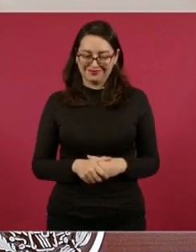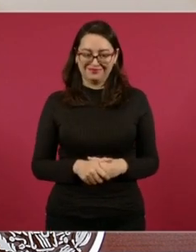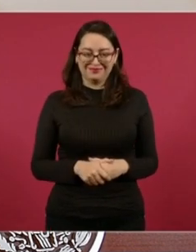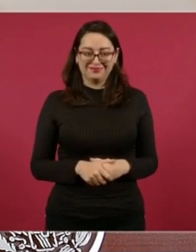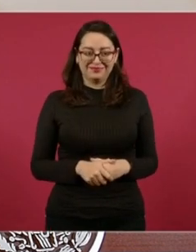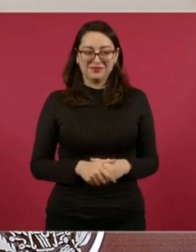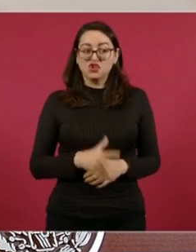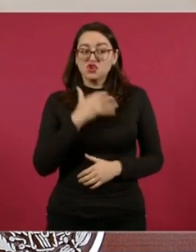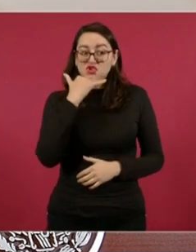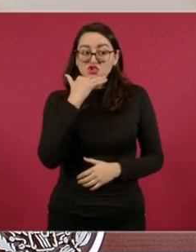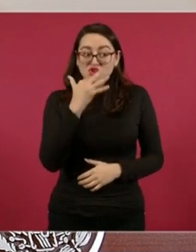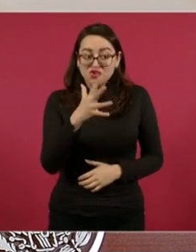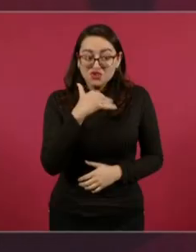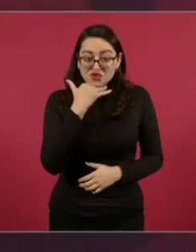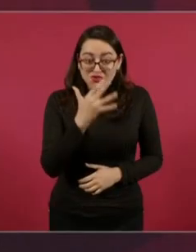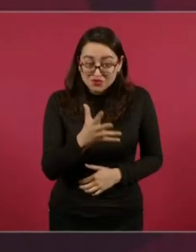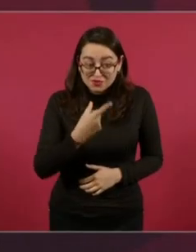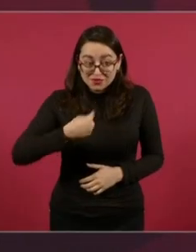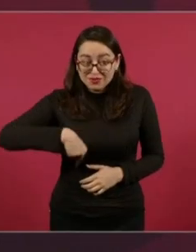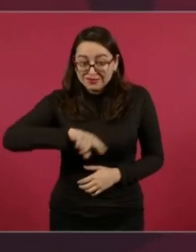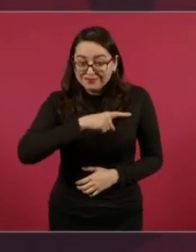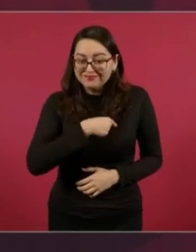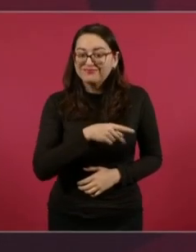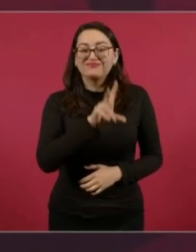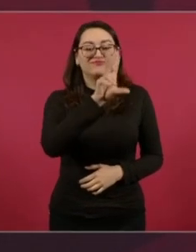no somos corruptos,